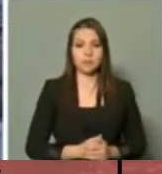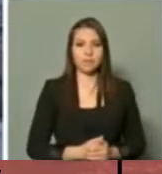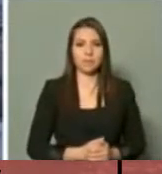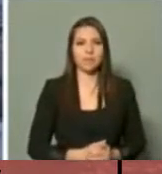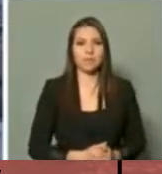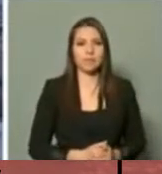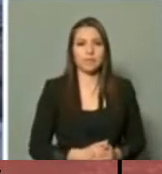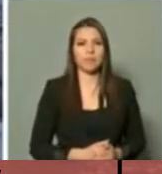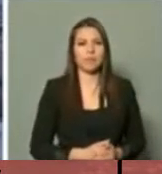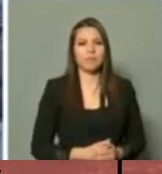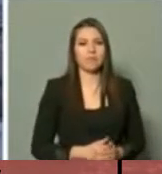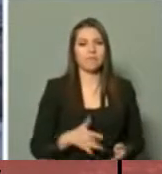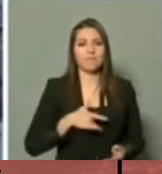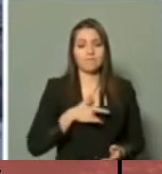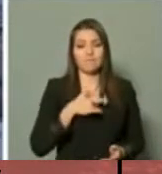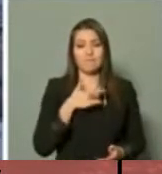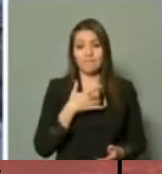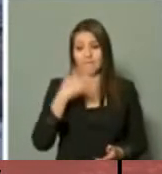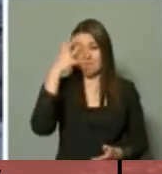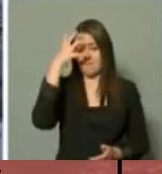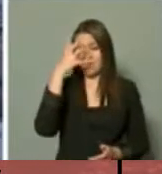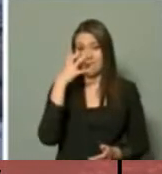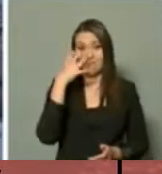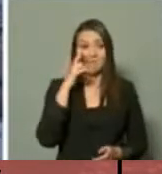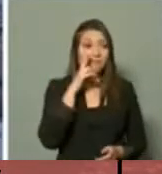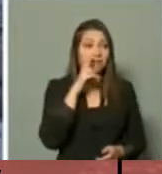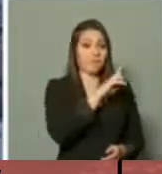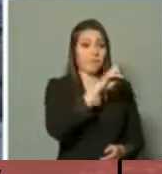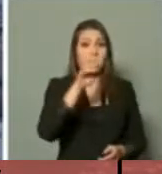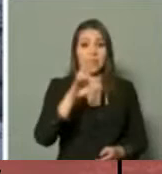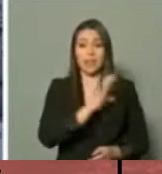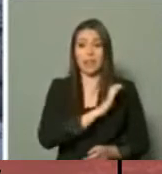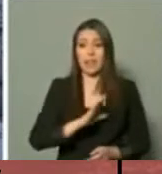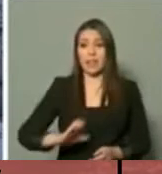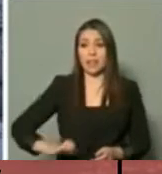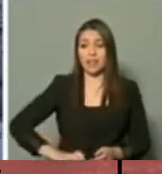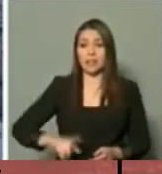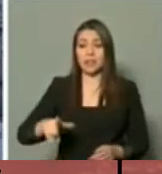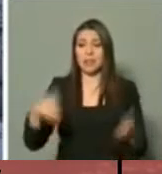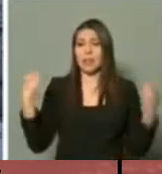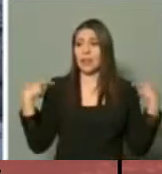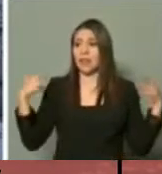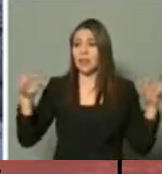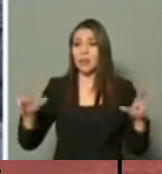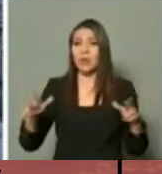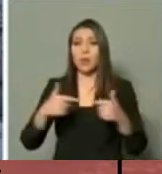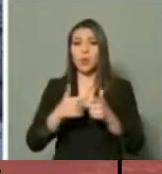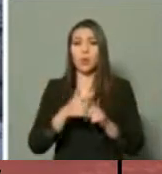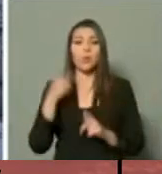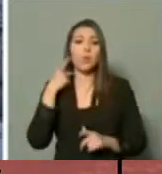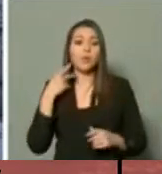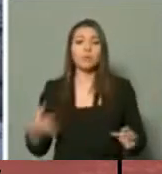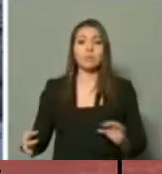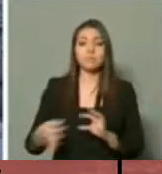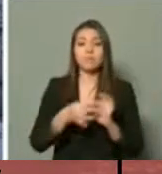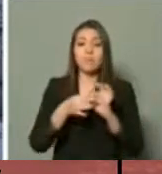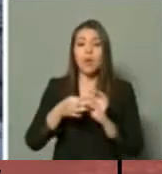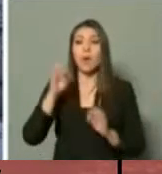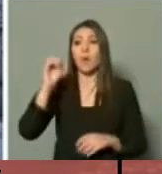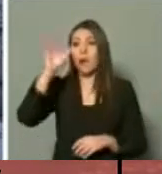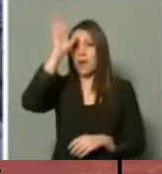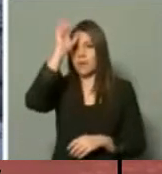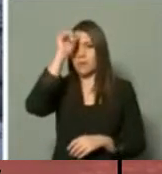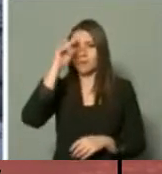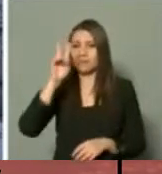Tristeza da ver a todos nuestros candidatos aquí que representan coaliciones y acuerdos, los cuales el día de hoy suenan ridículos.